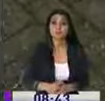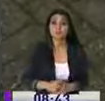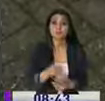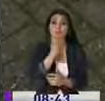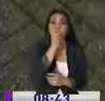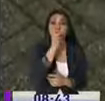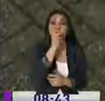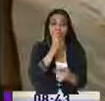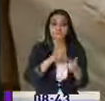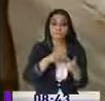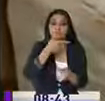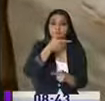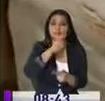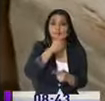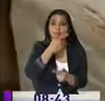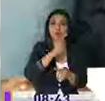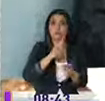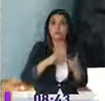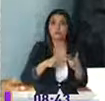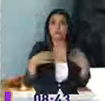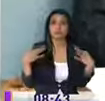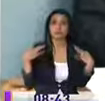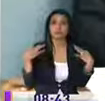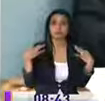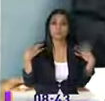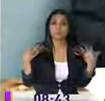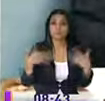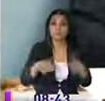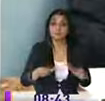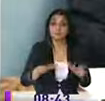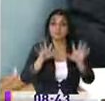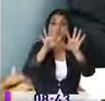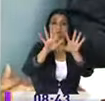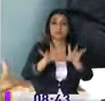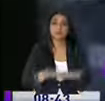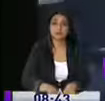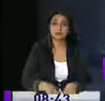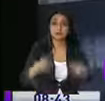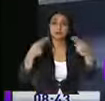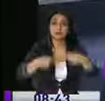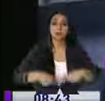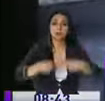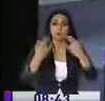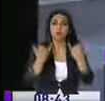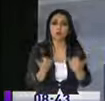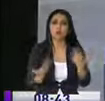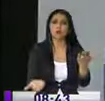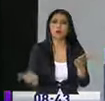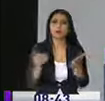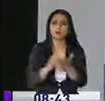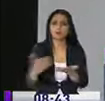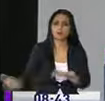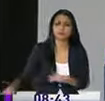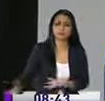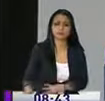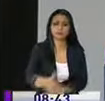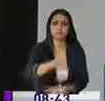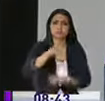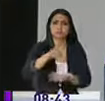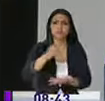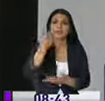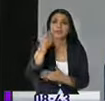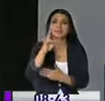tabacos, licores y prendas de vestir, el SENAE identificó un nuevo cargamento, esta vez